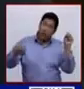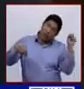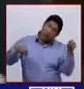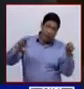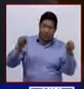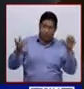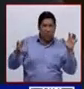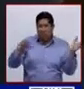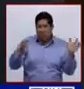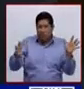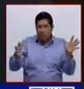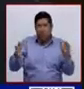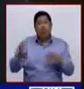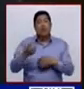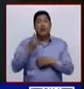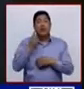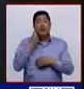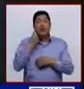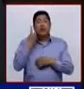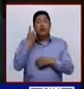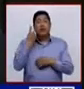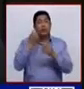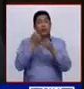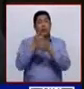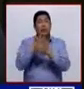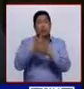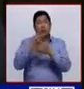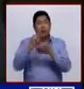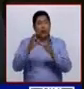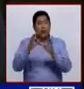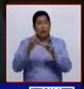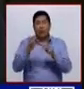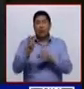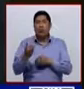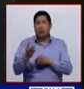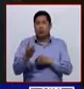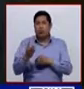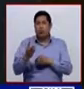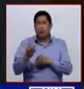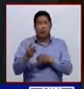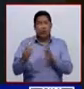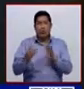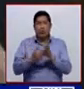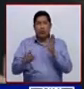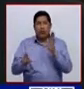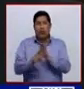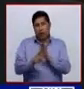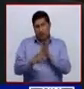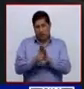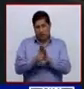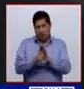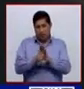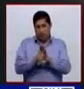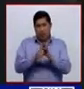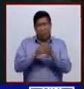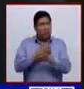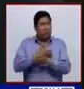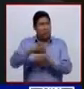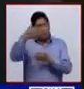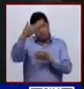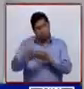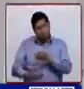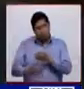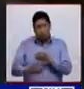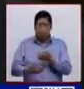Nadia Cruz ha fenecido. Es una defensora ya ni siquiera interina, sino ilegal, ampliamente ilegal, pero